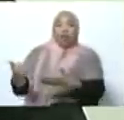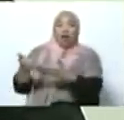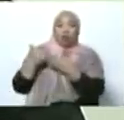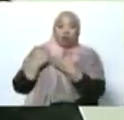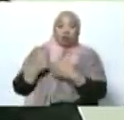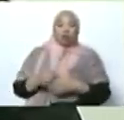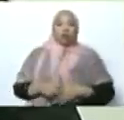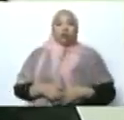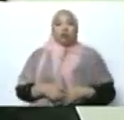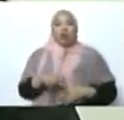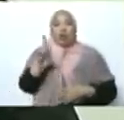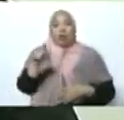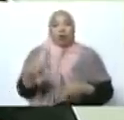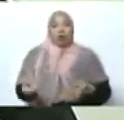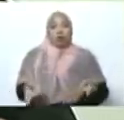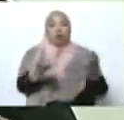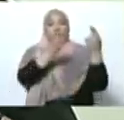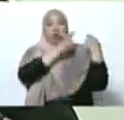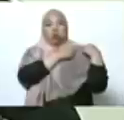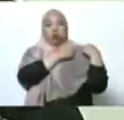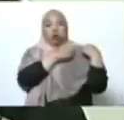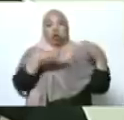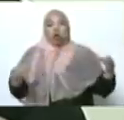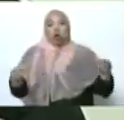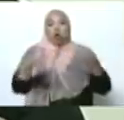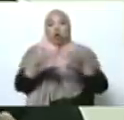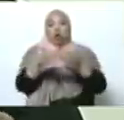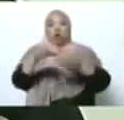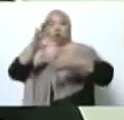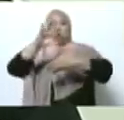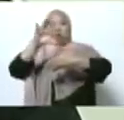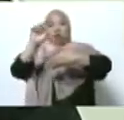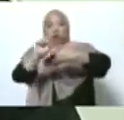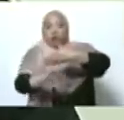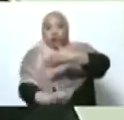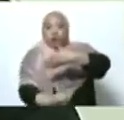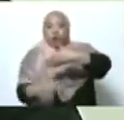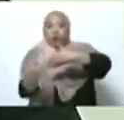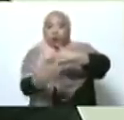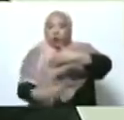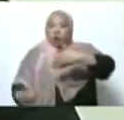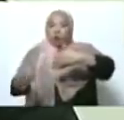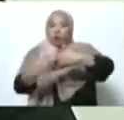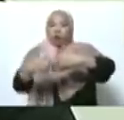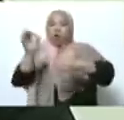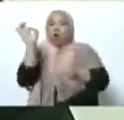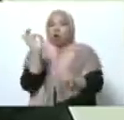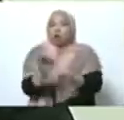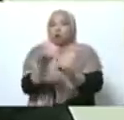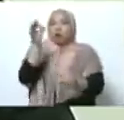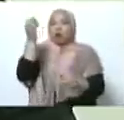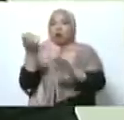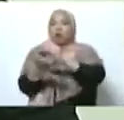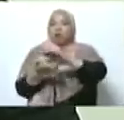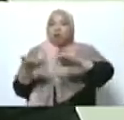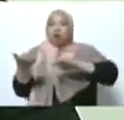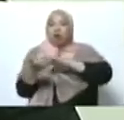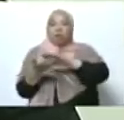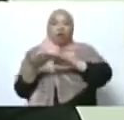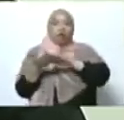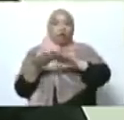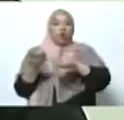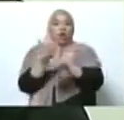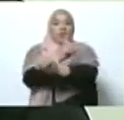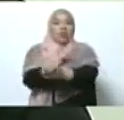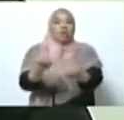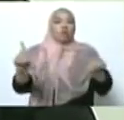Sur declaró recientemente sobre Venezuela y dijo que con suerte se llegará a una solución democrática. ¿Cuál es el planteamiento